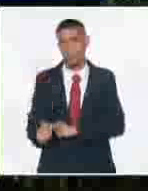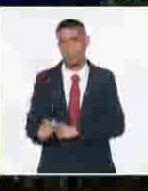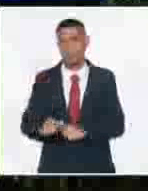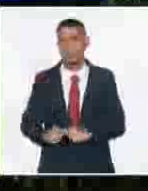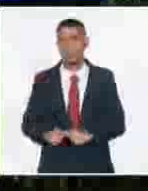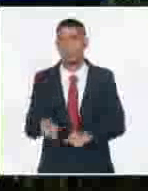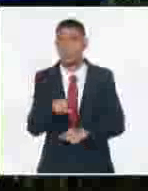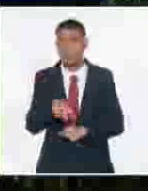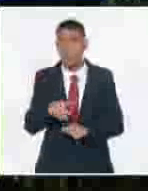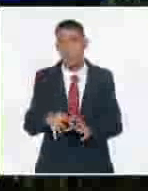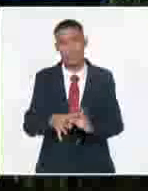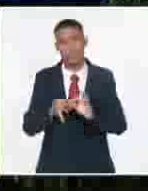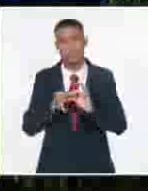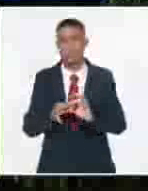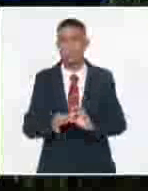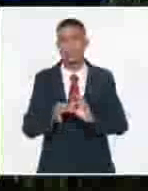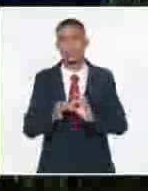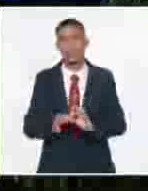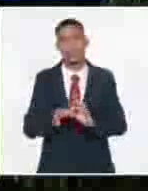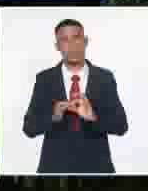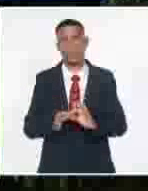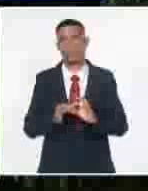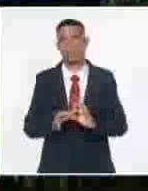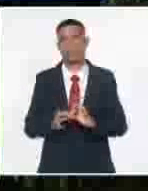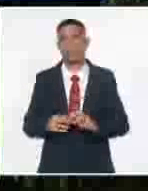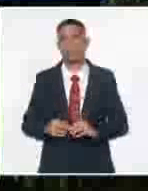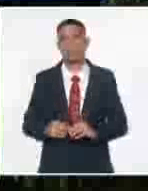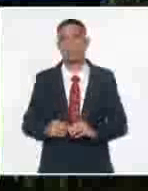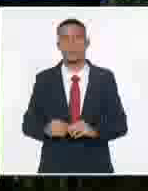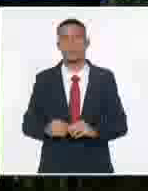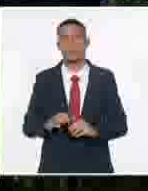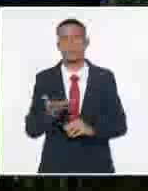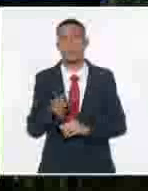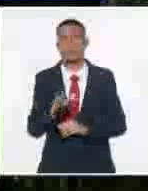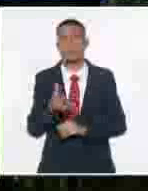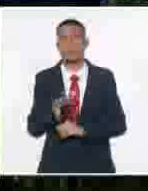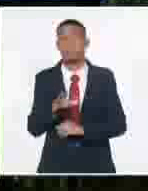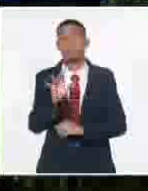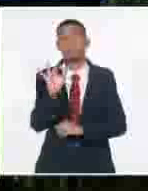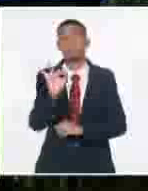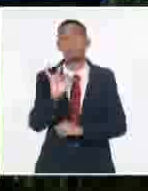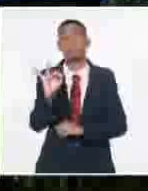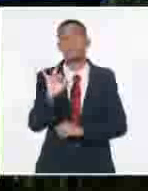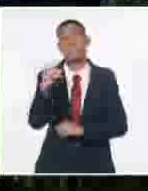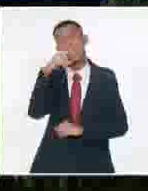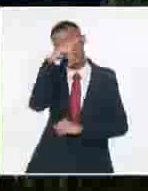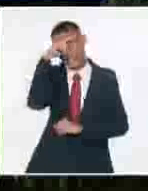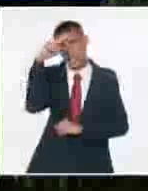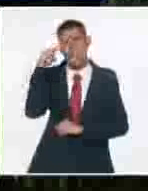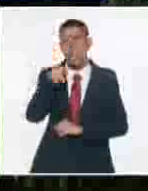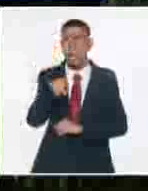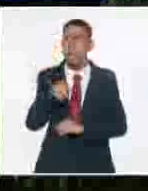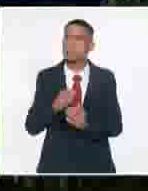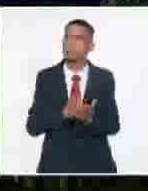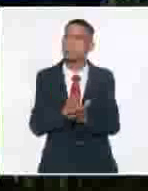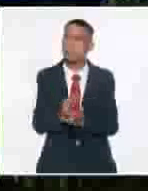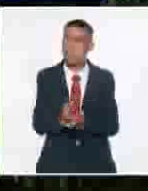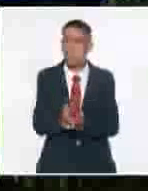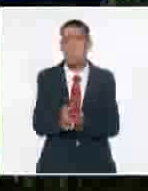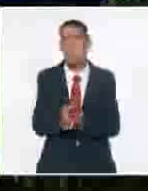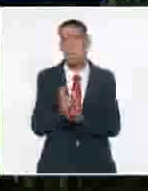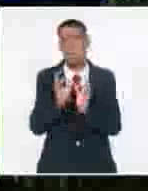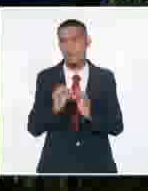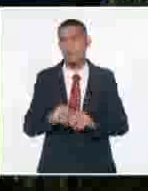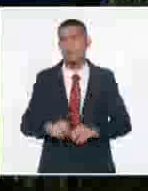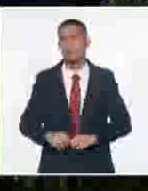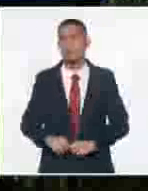crimen cometido a lo largo de más de 7 décadas. Califica